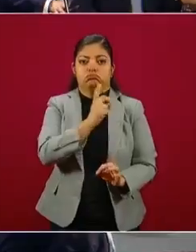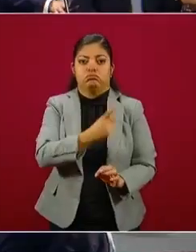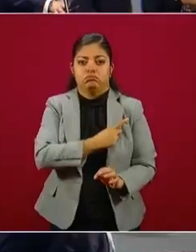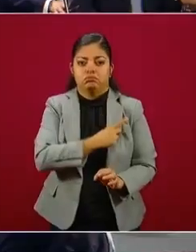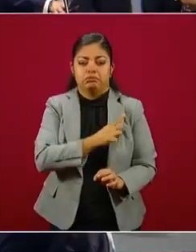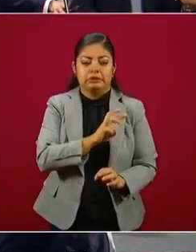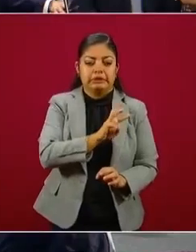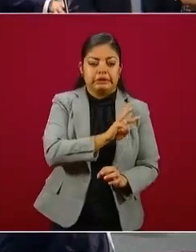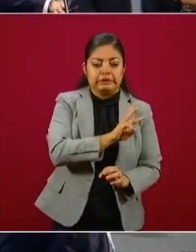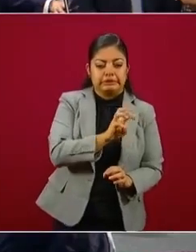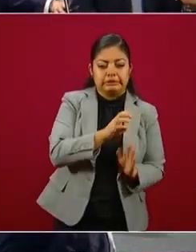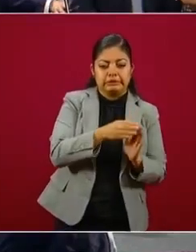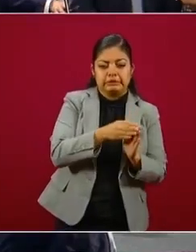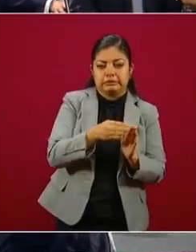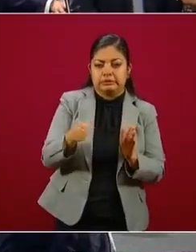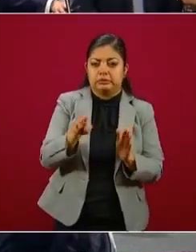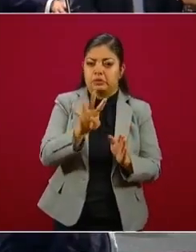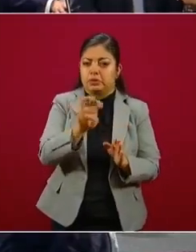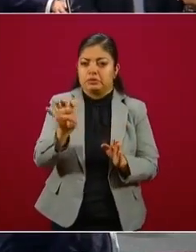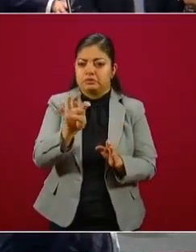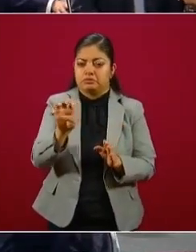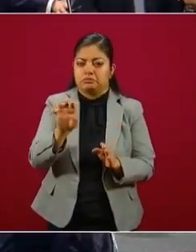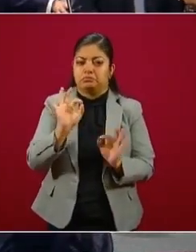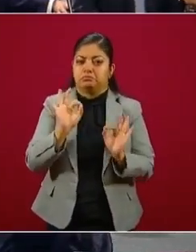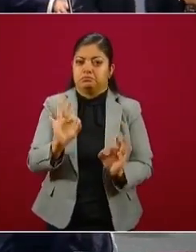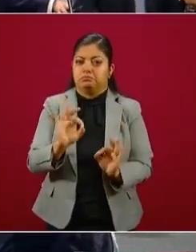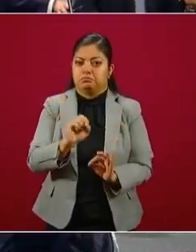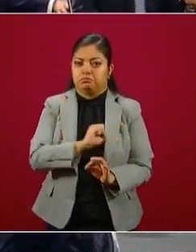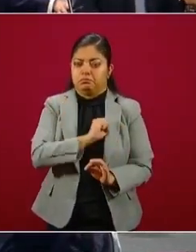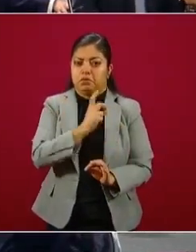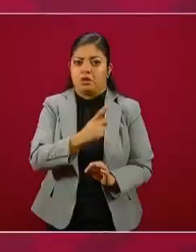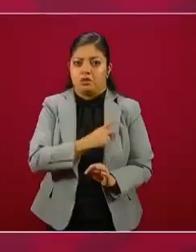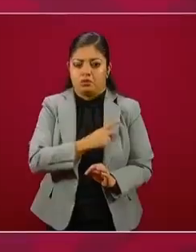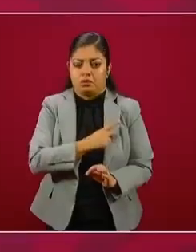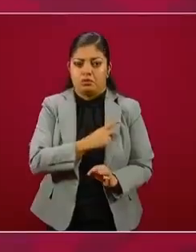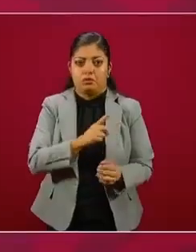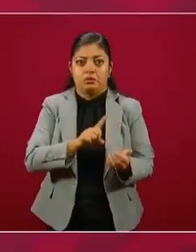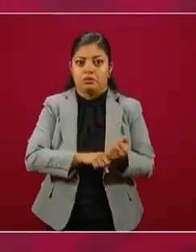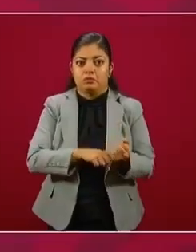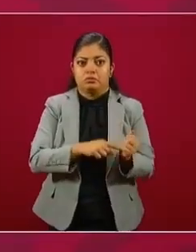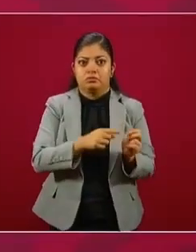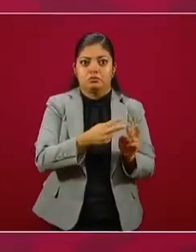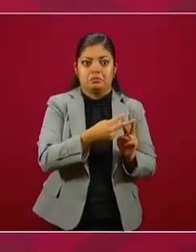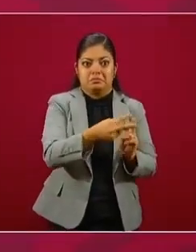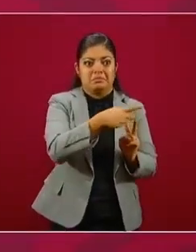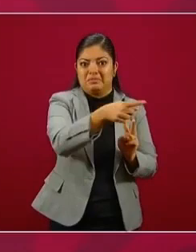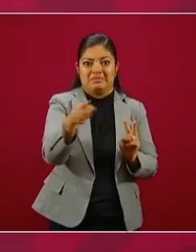300, 400 limpios, que ni los vecinos